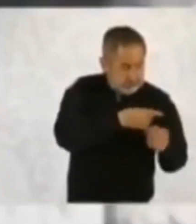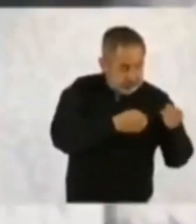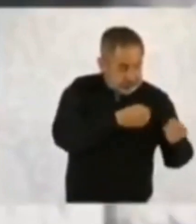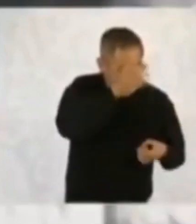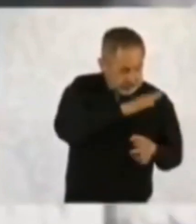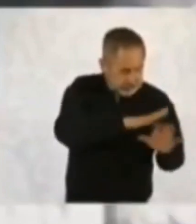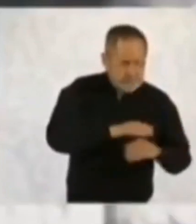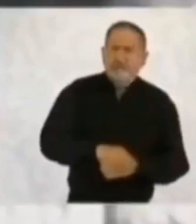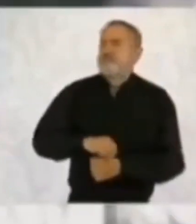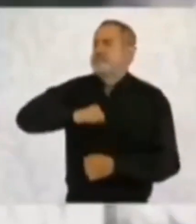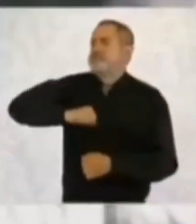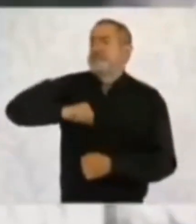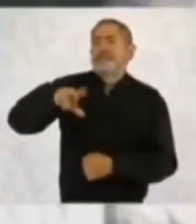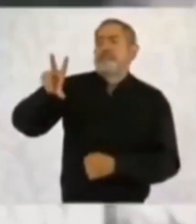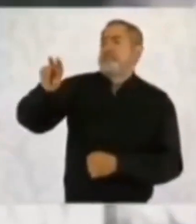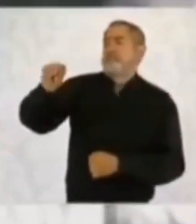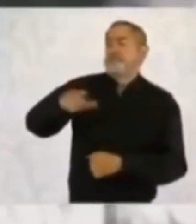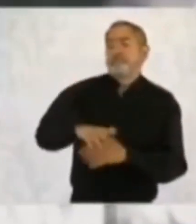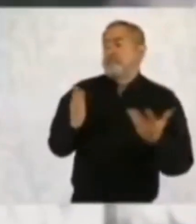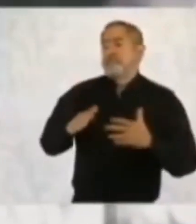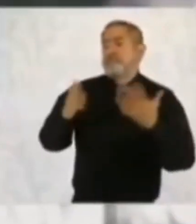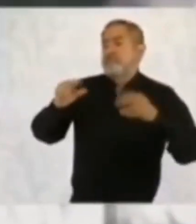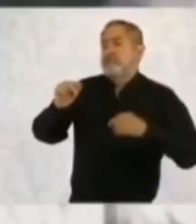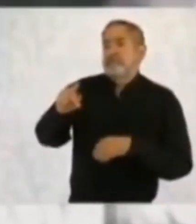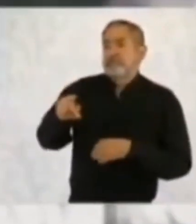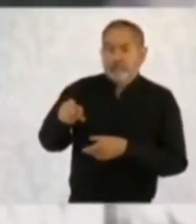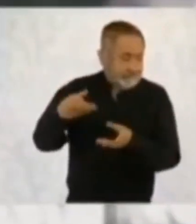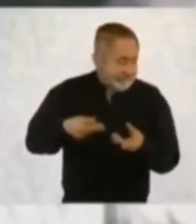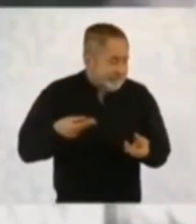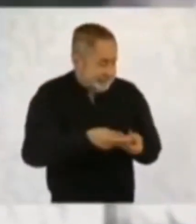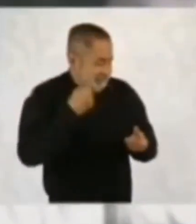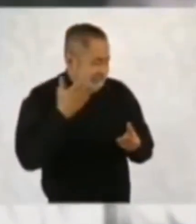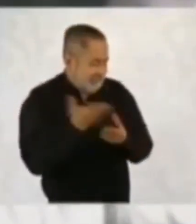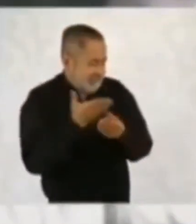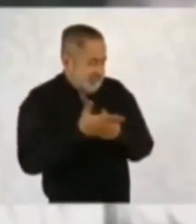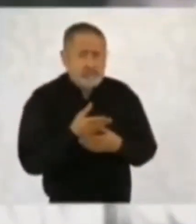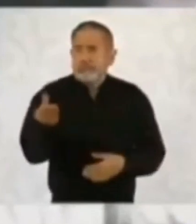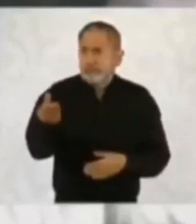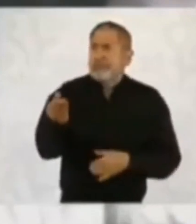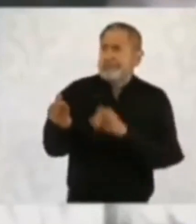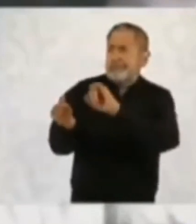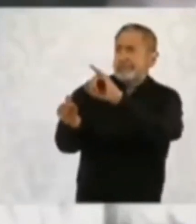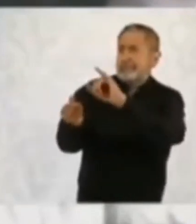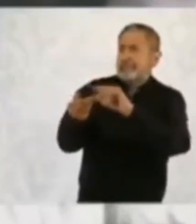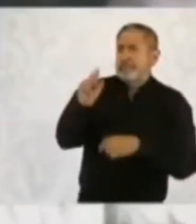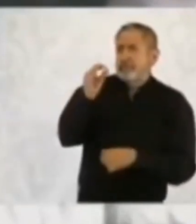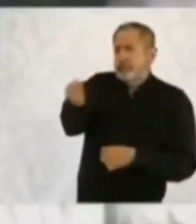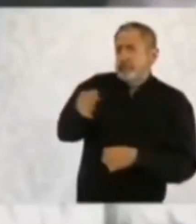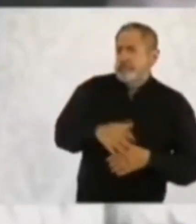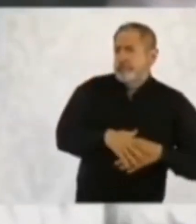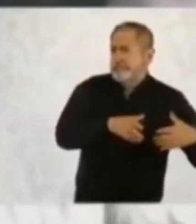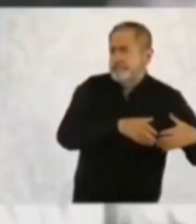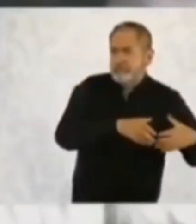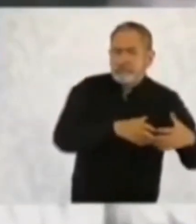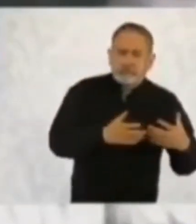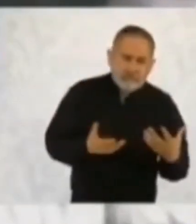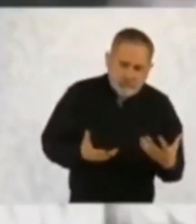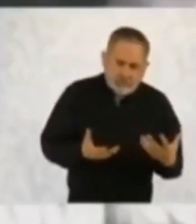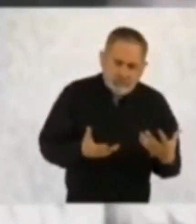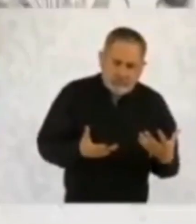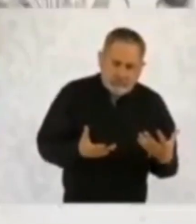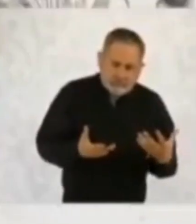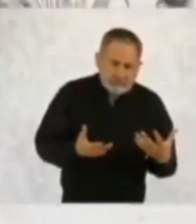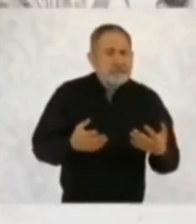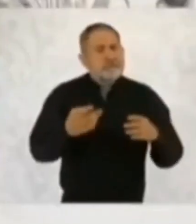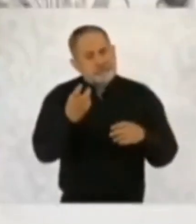juez puede ser procesado si ellos no lo autorizan. Eso, en el nuevo cambio y con